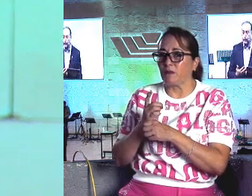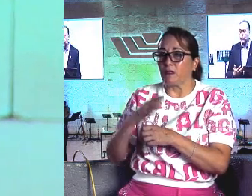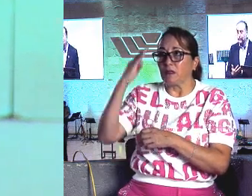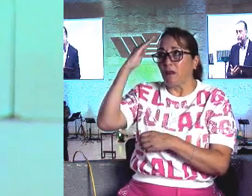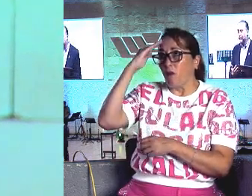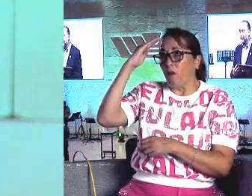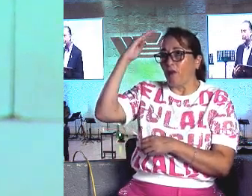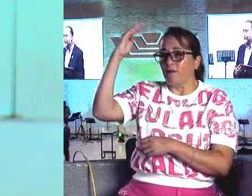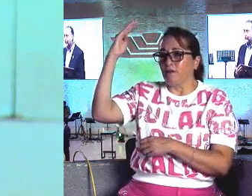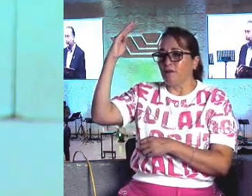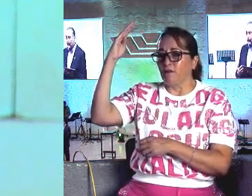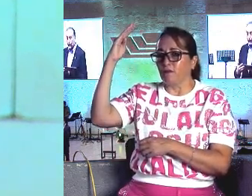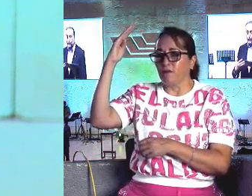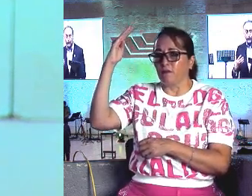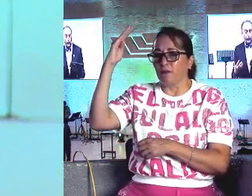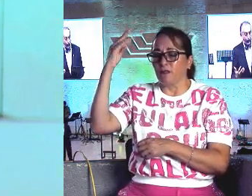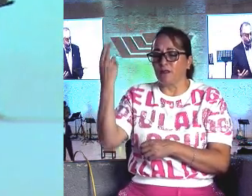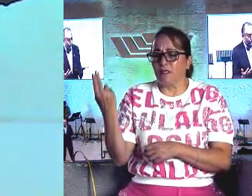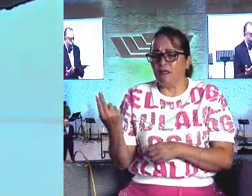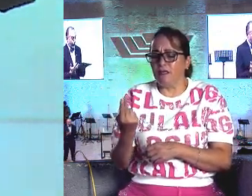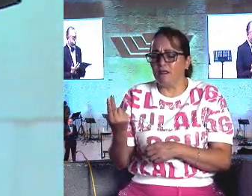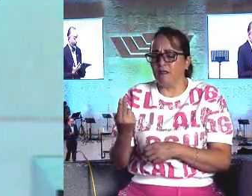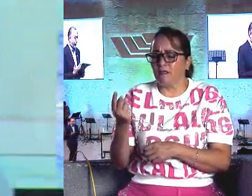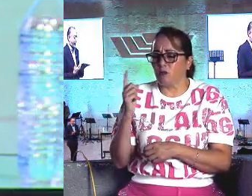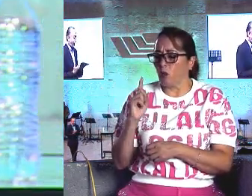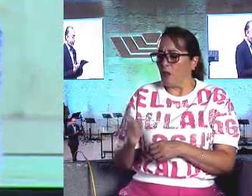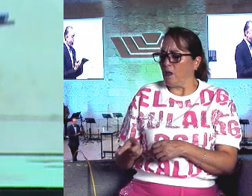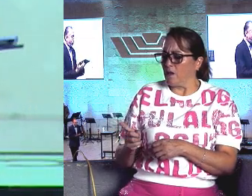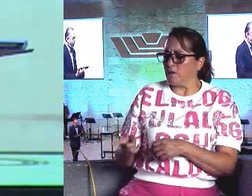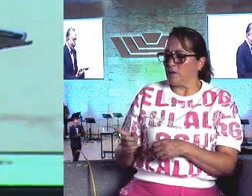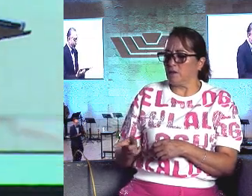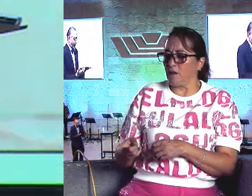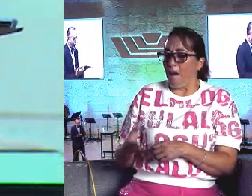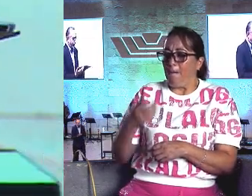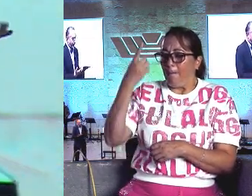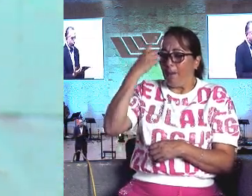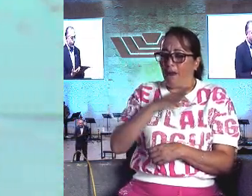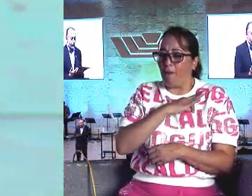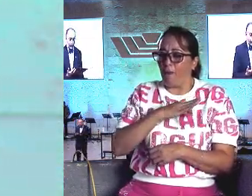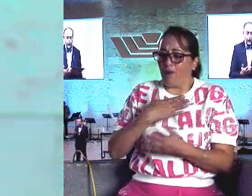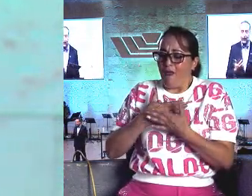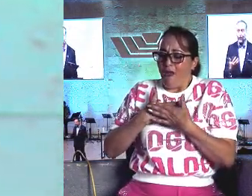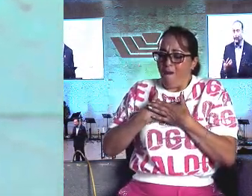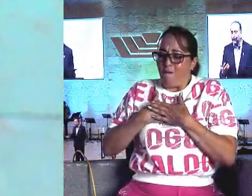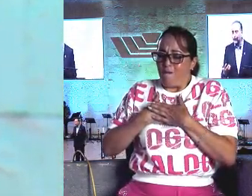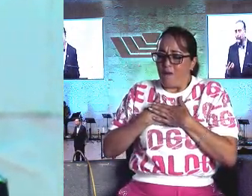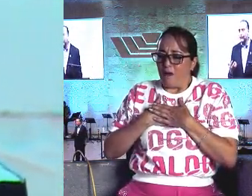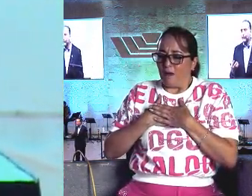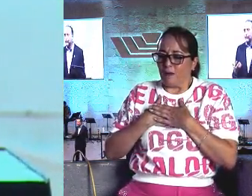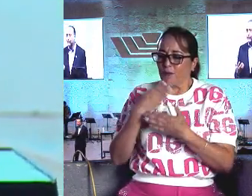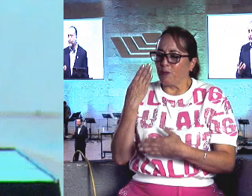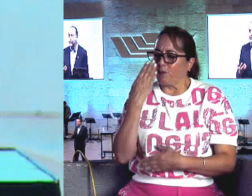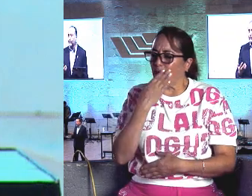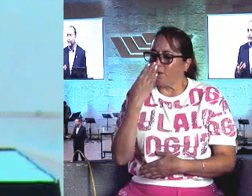Señor, si necesito la disciplina para aprender a amar tu palabra, bienvenida será.